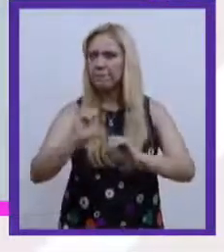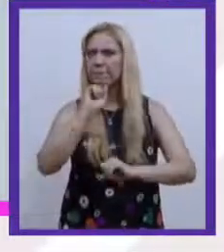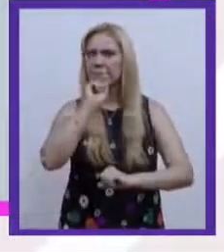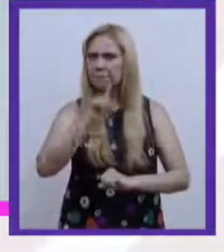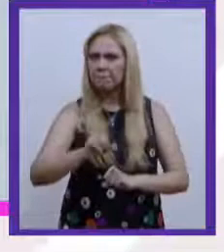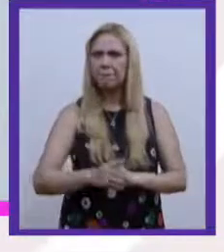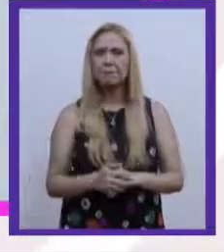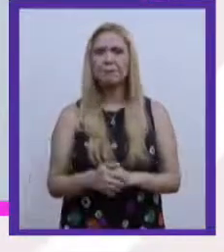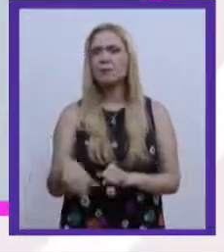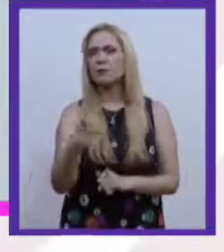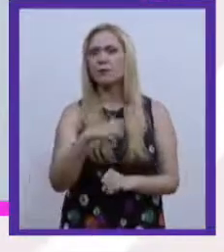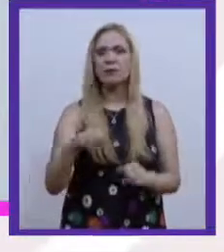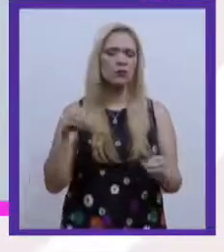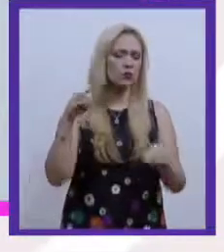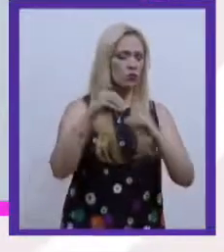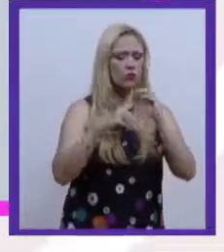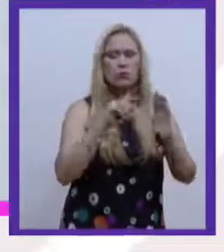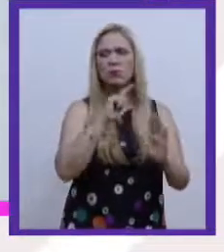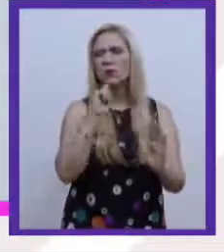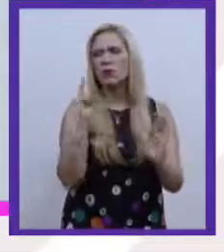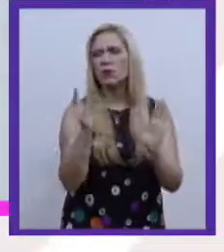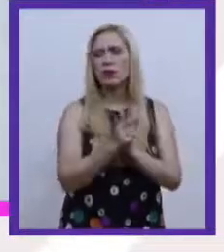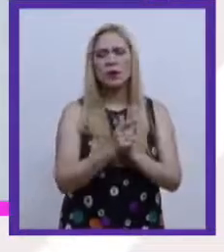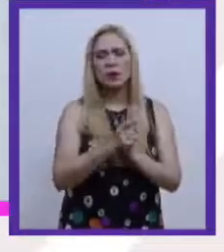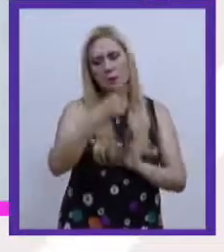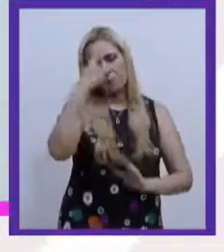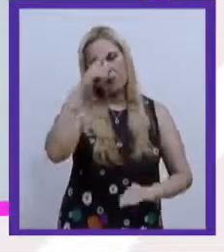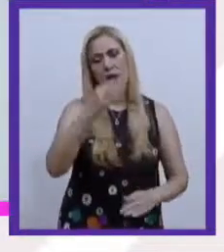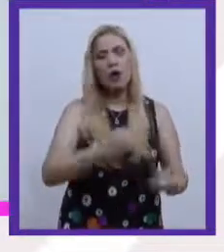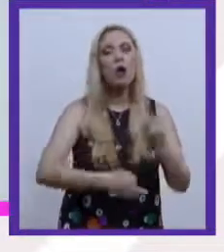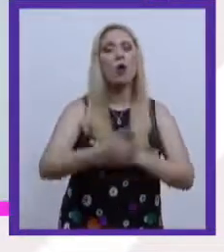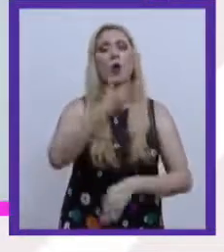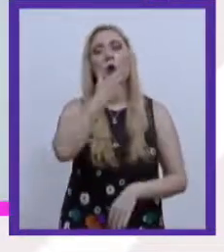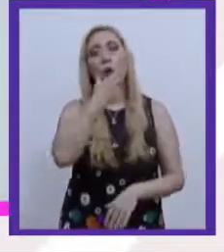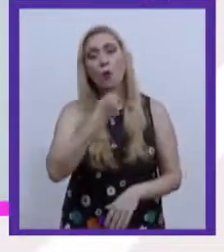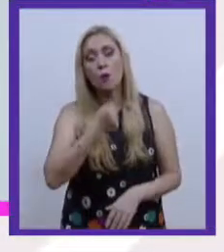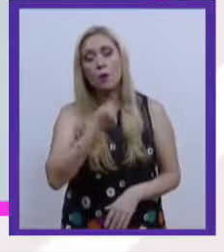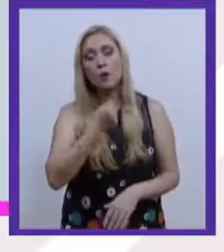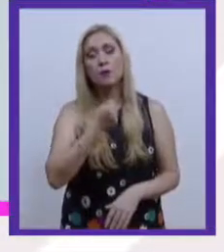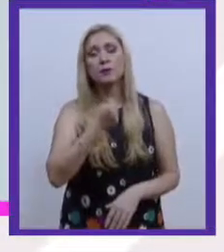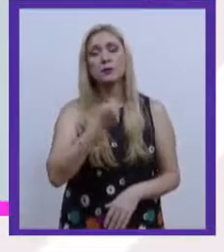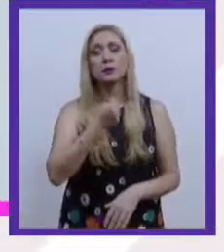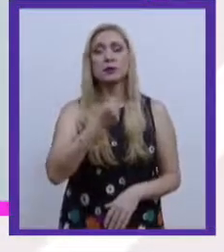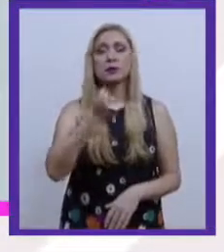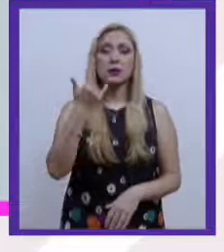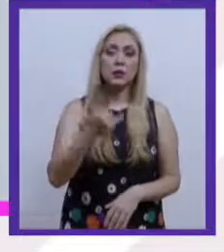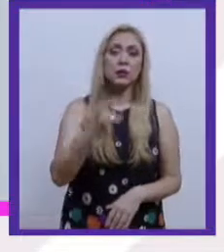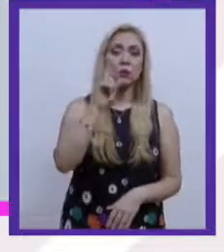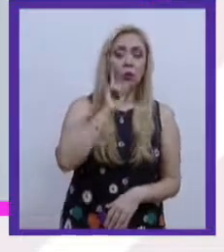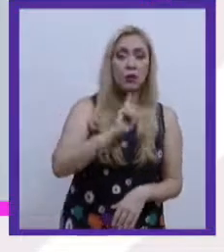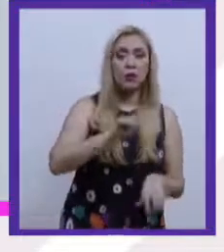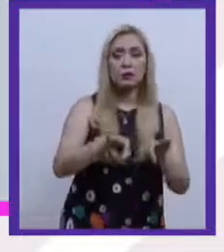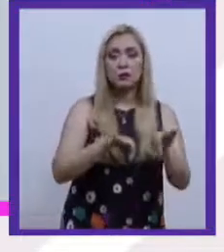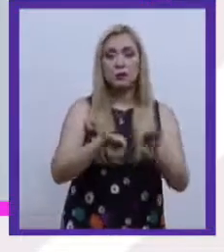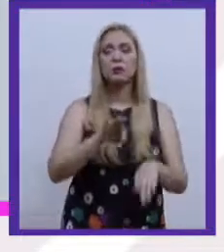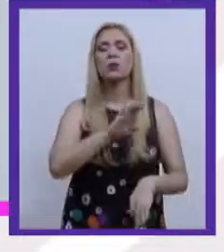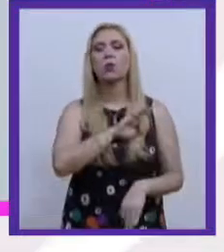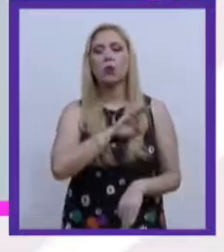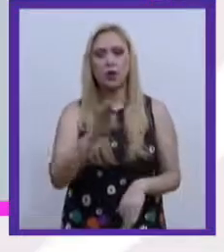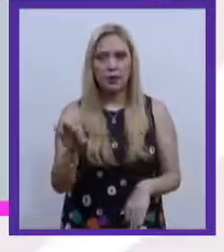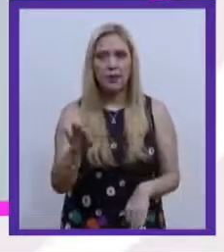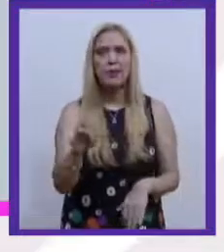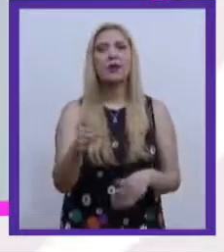Termino. Hicimos una legislación para que los hombres, para que los trabajadores y las trabajadoras pudieran